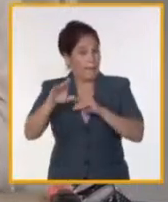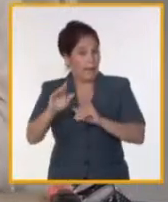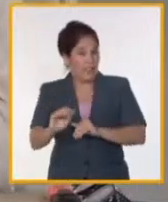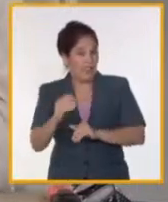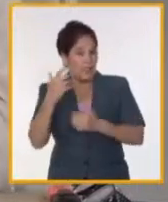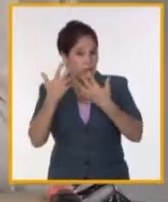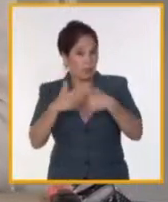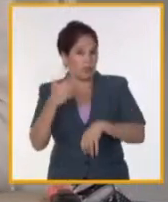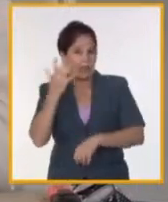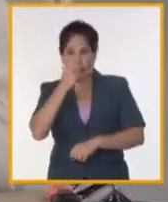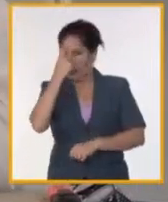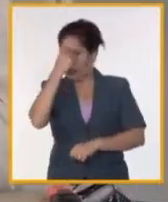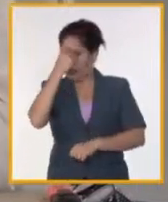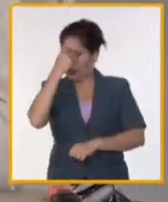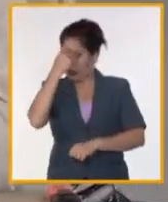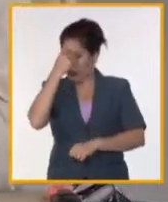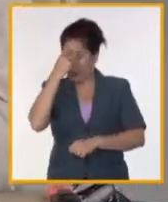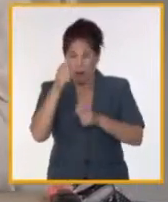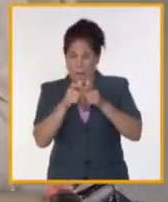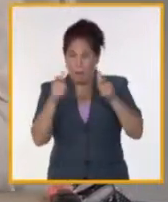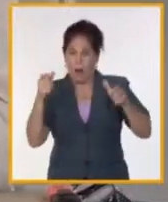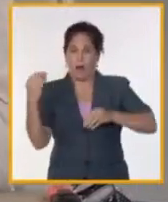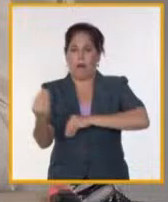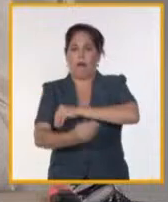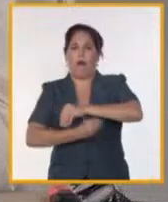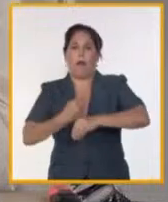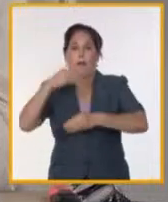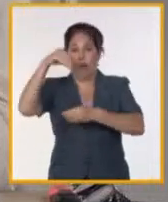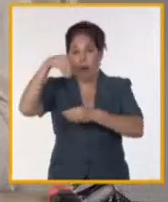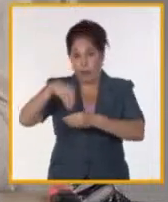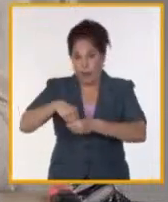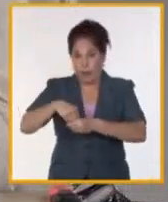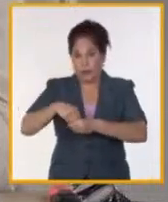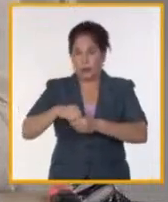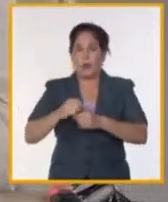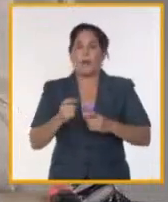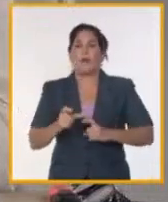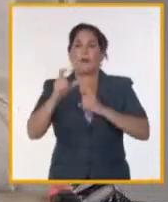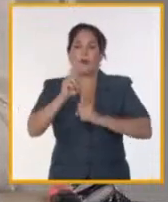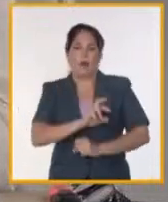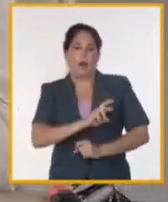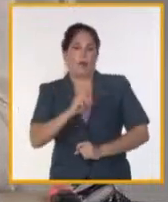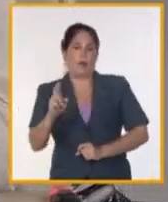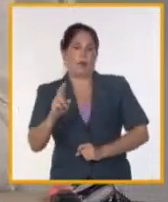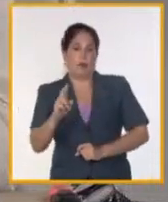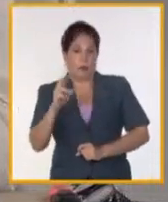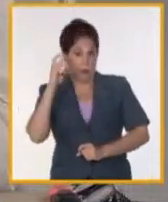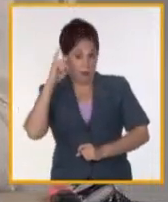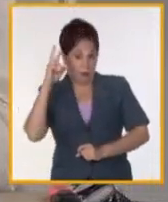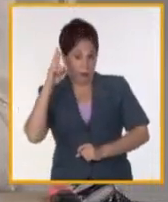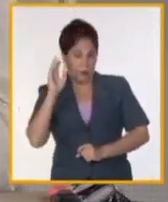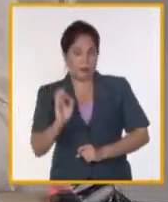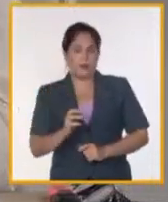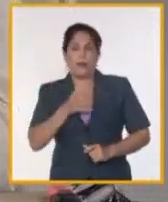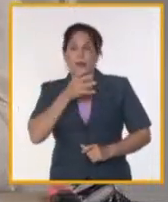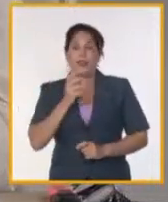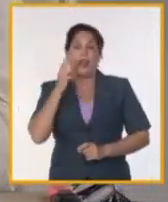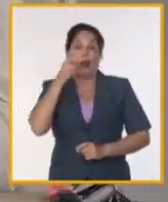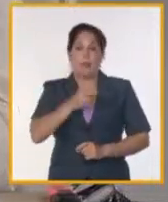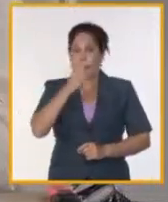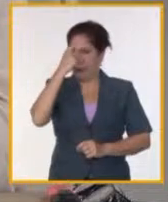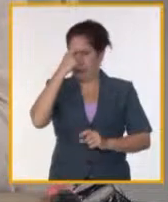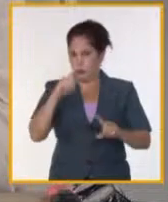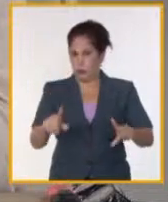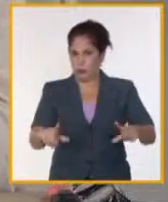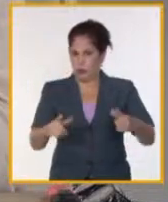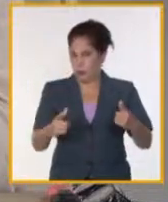que potenció la mayoría de los cambios revolucionarios que ocurrieron en la minería bajo la dirección de nuestro comandante en jefe. El